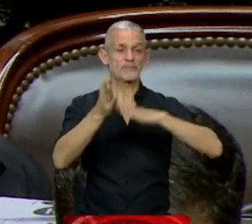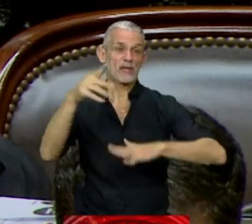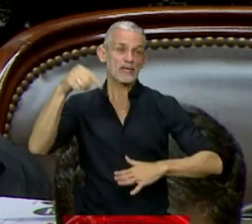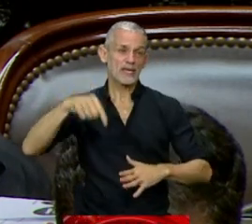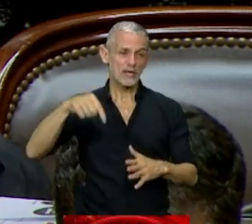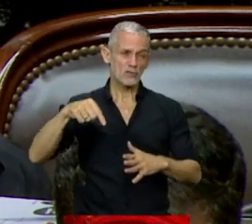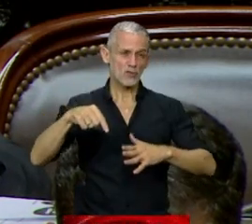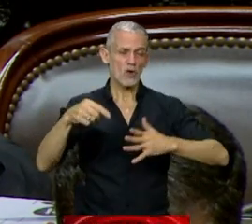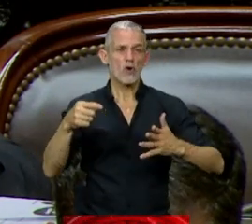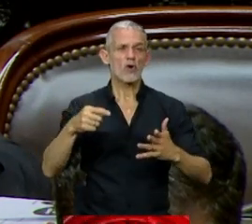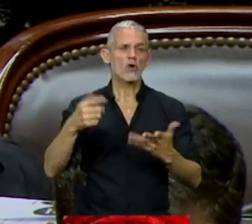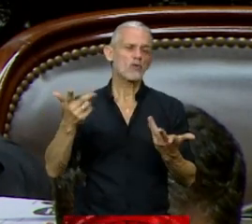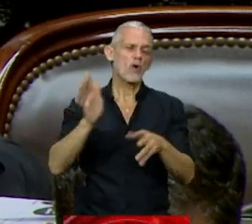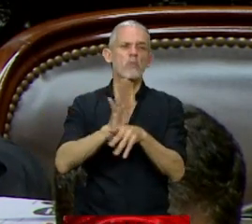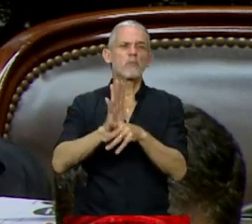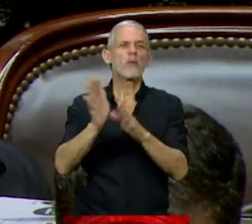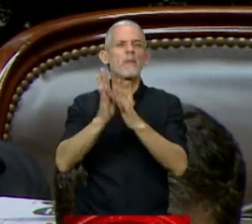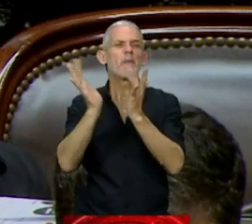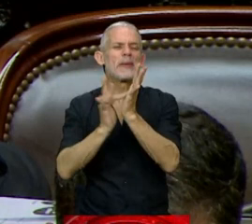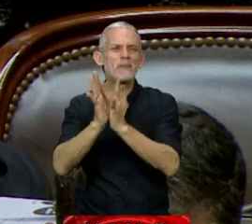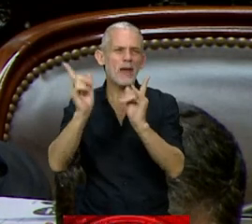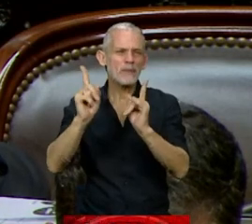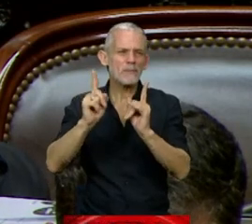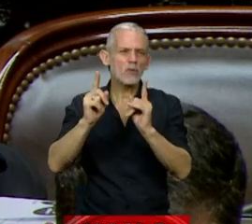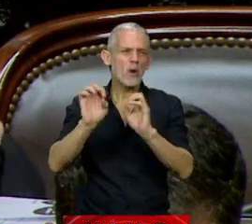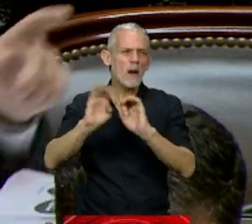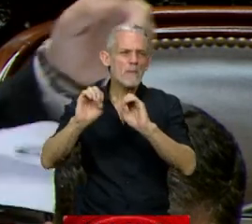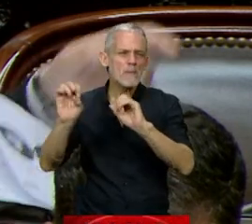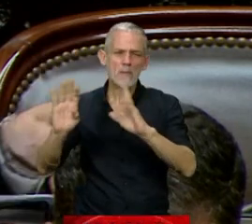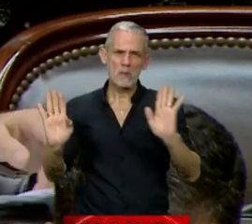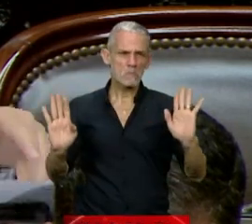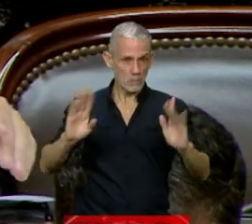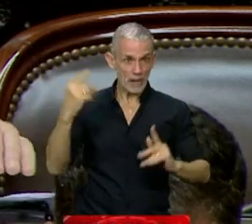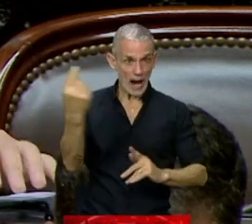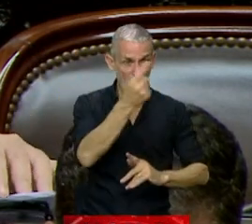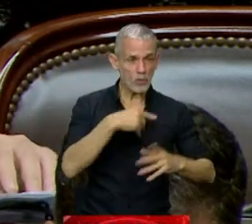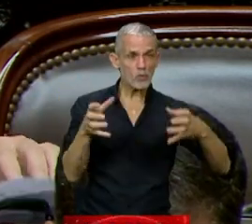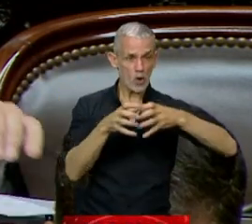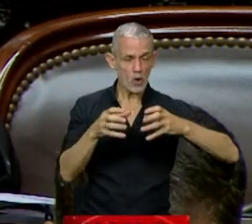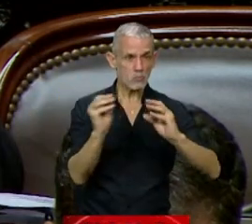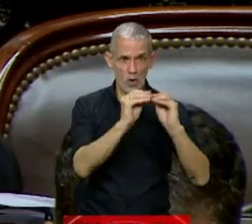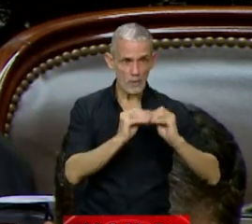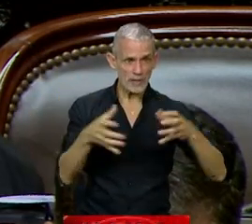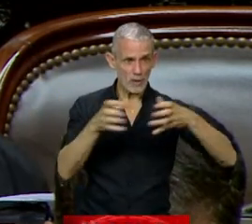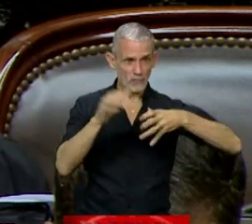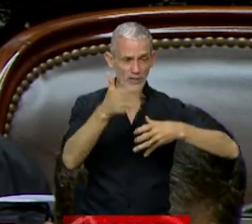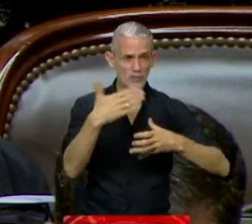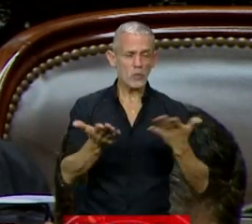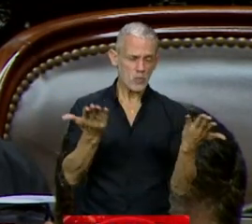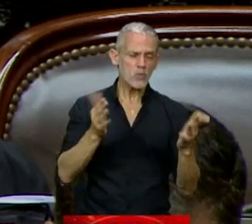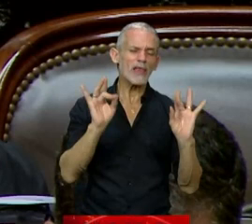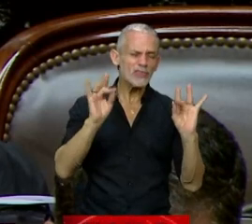ni esto es un valle de lágrimas, a pesar de que reconocemos, y lo han hecho cada uno de mis compañeros y compañeras, las